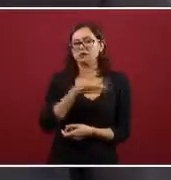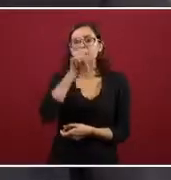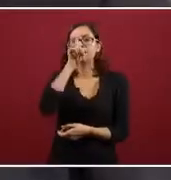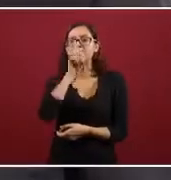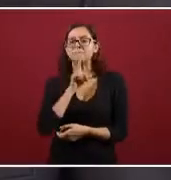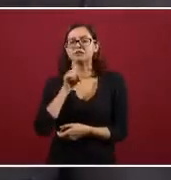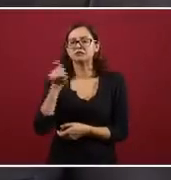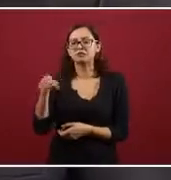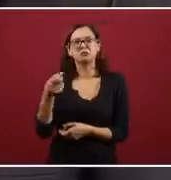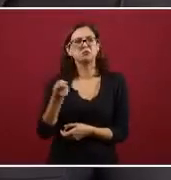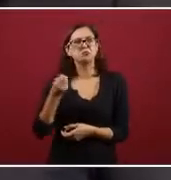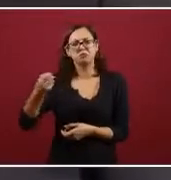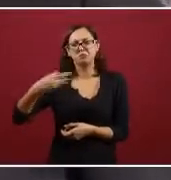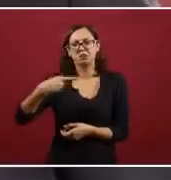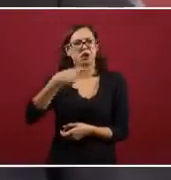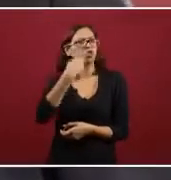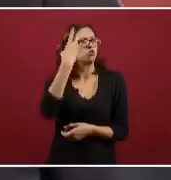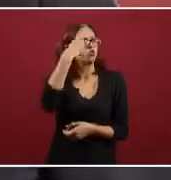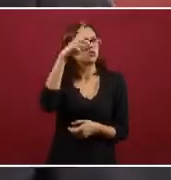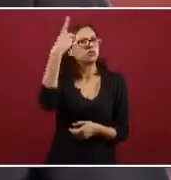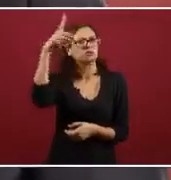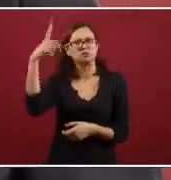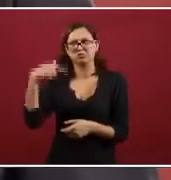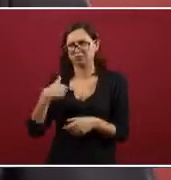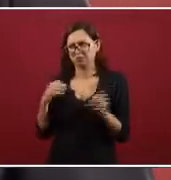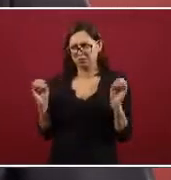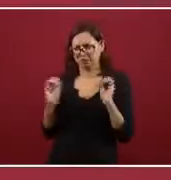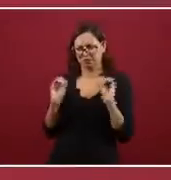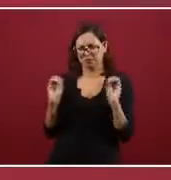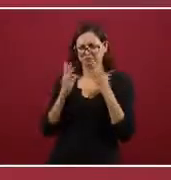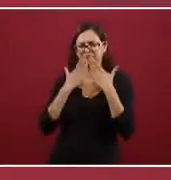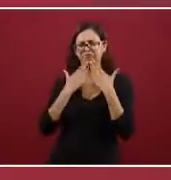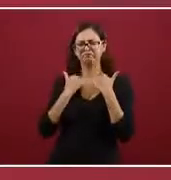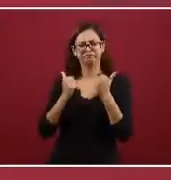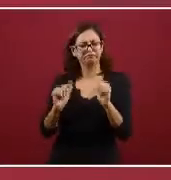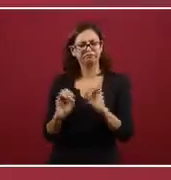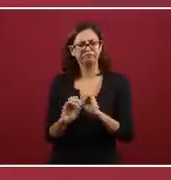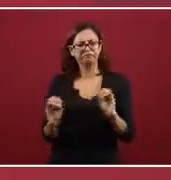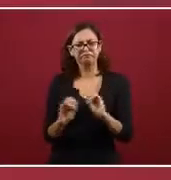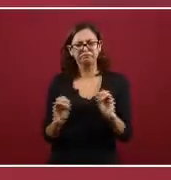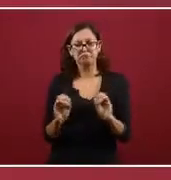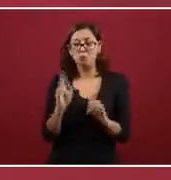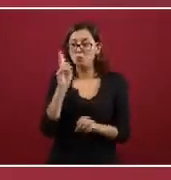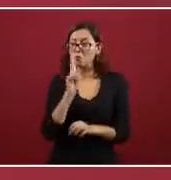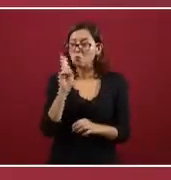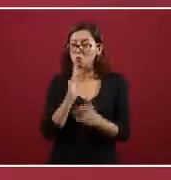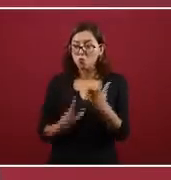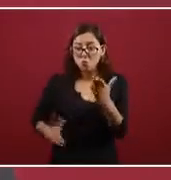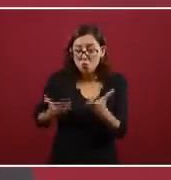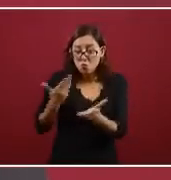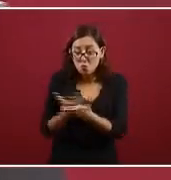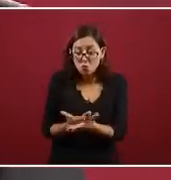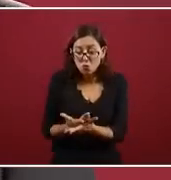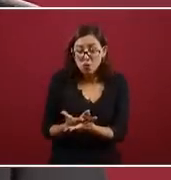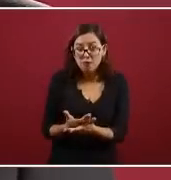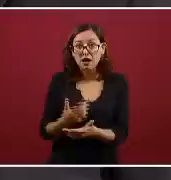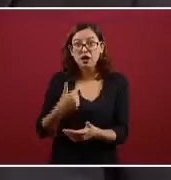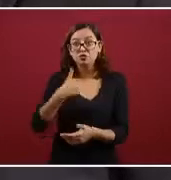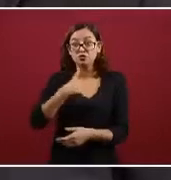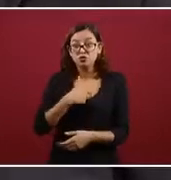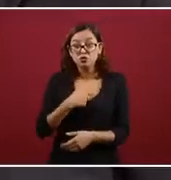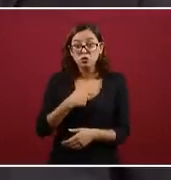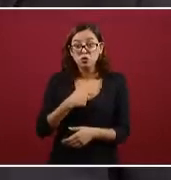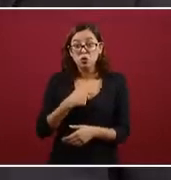que no son mías, no existe ninguna prueba alguna de que yo